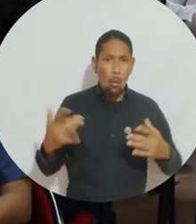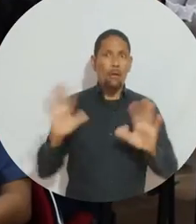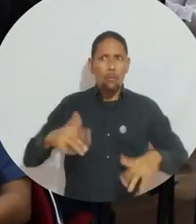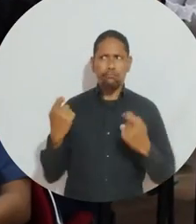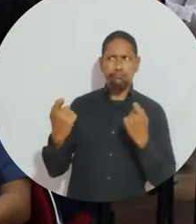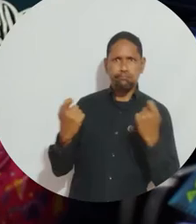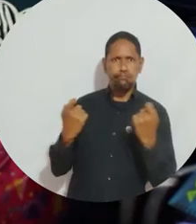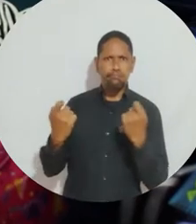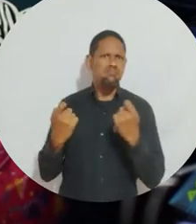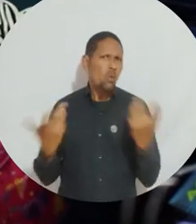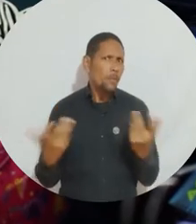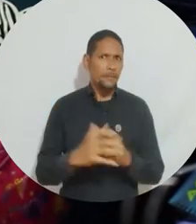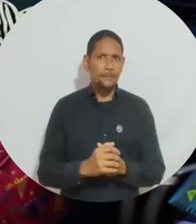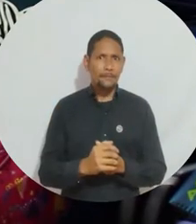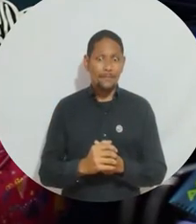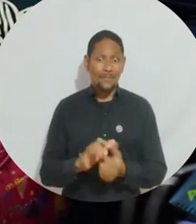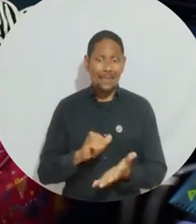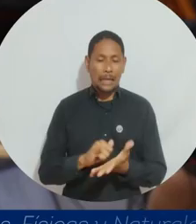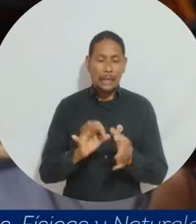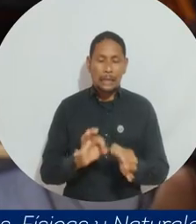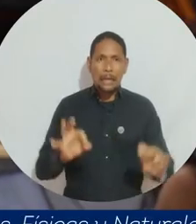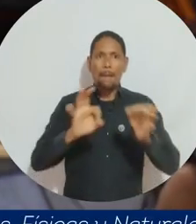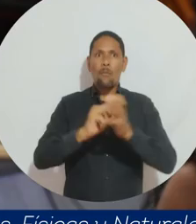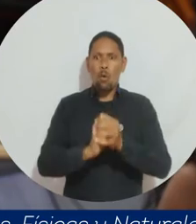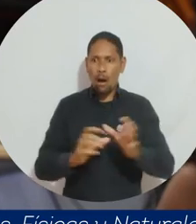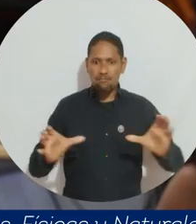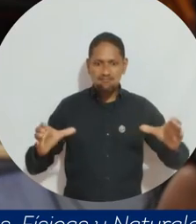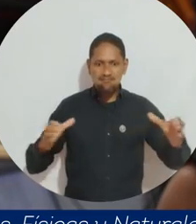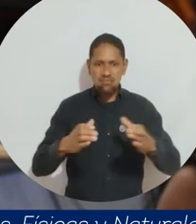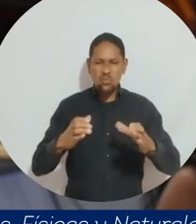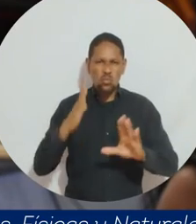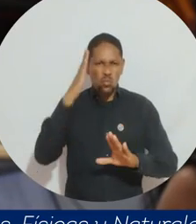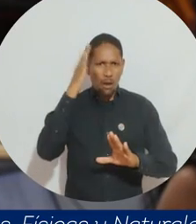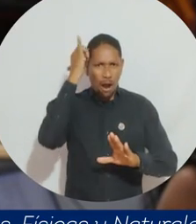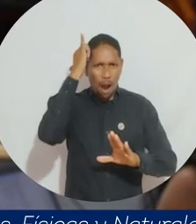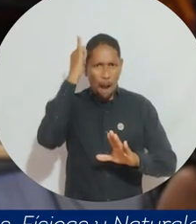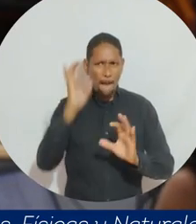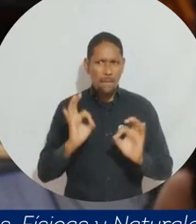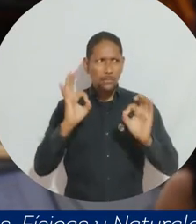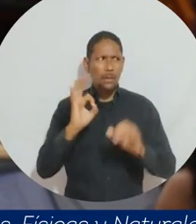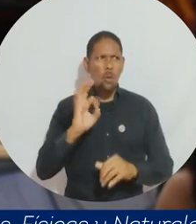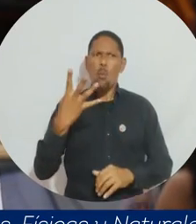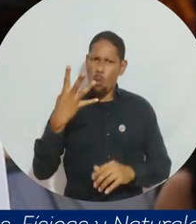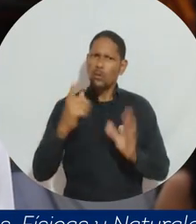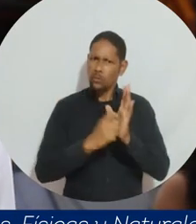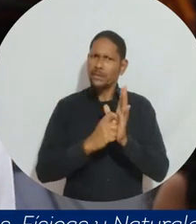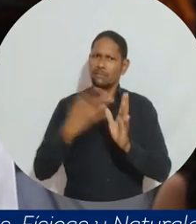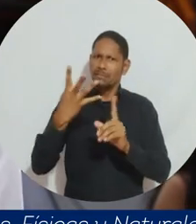qué manera se puede controlar. Considero que esta actividad de la cátedra de la academia, que tengo entendido que